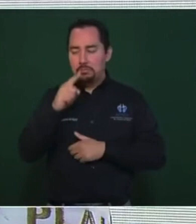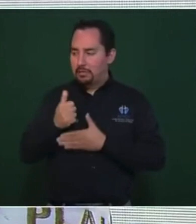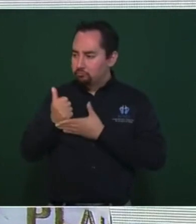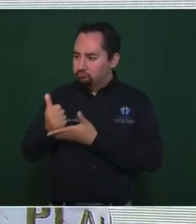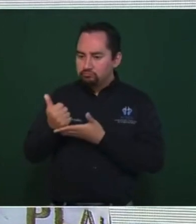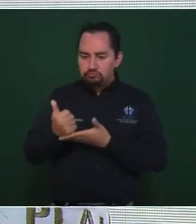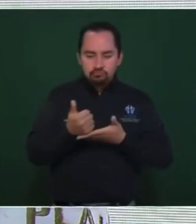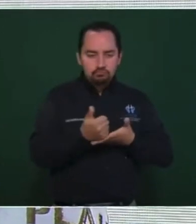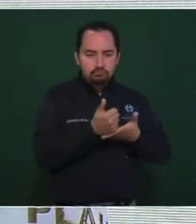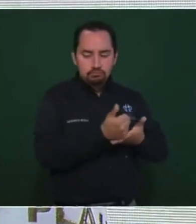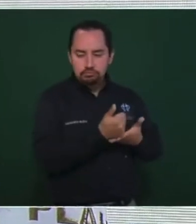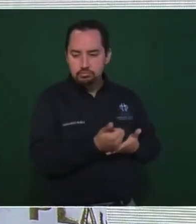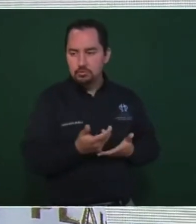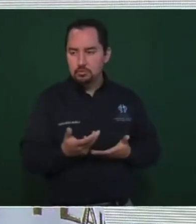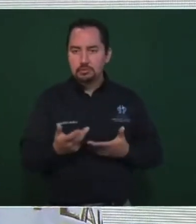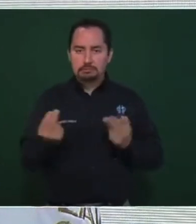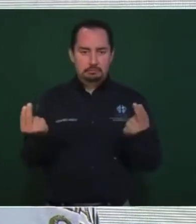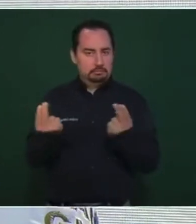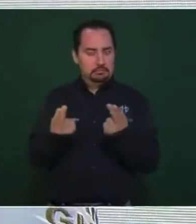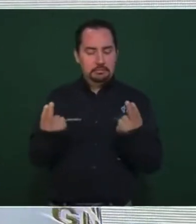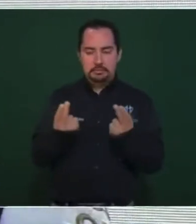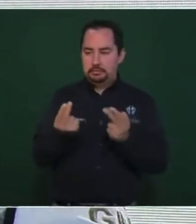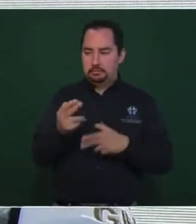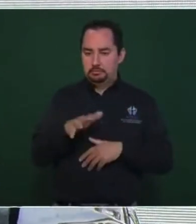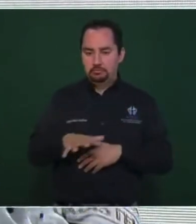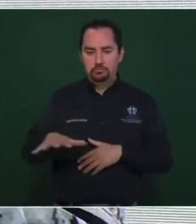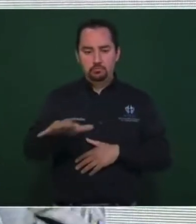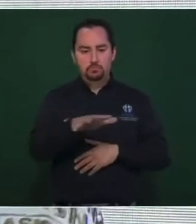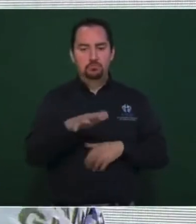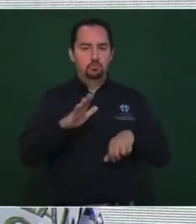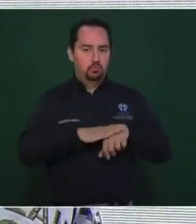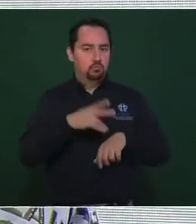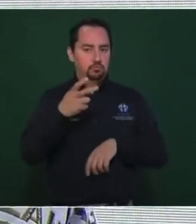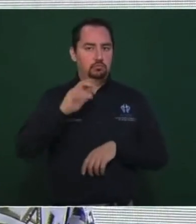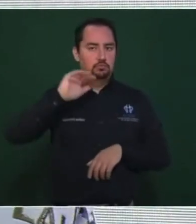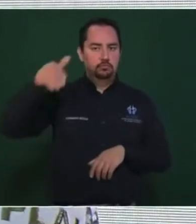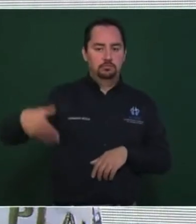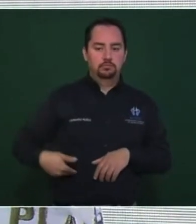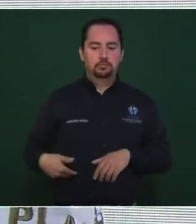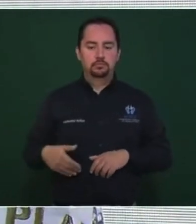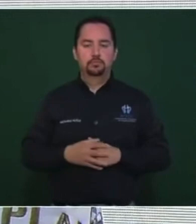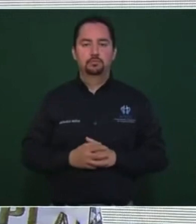auxiliar en las acciones necesarias por el accidente.